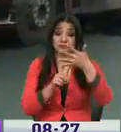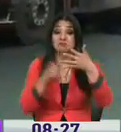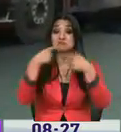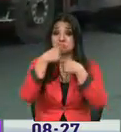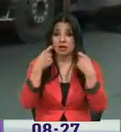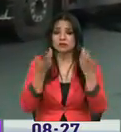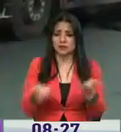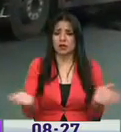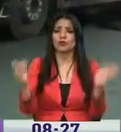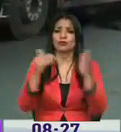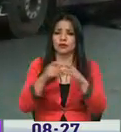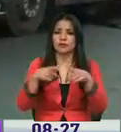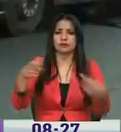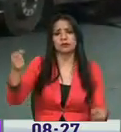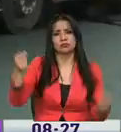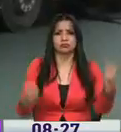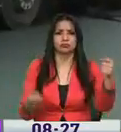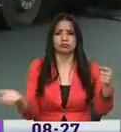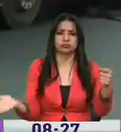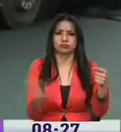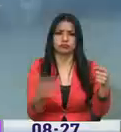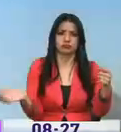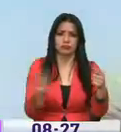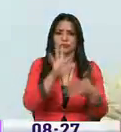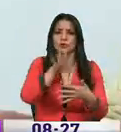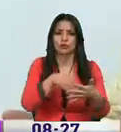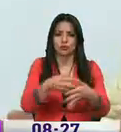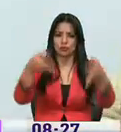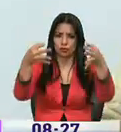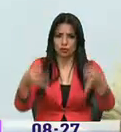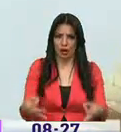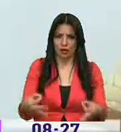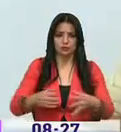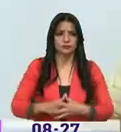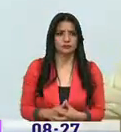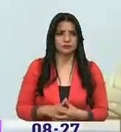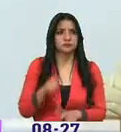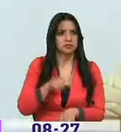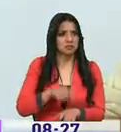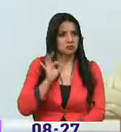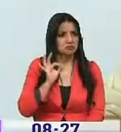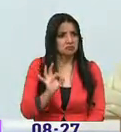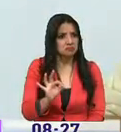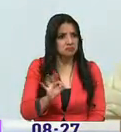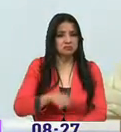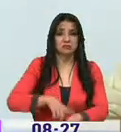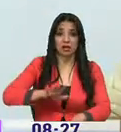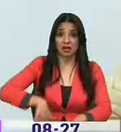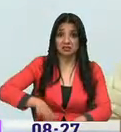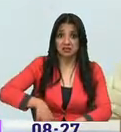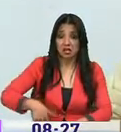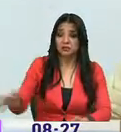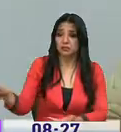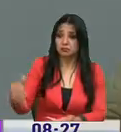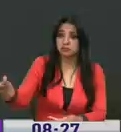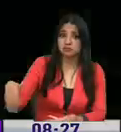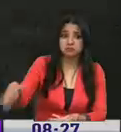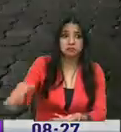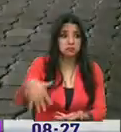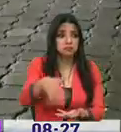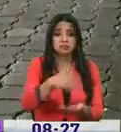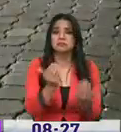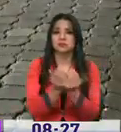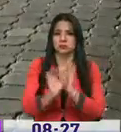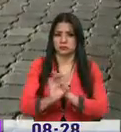con un sistema de recolección con horarios fijos. Toda la recolección va a ser a tiempo, ya no vamos a tener atrasos en recolección. Solo en